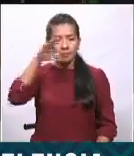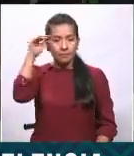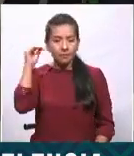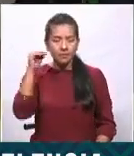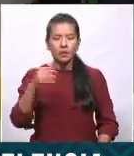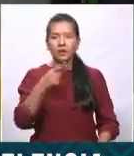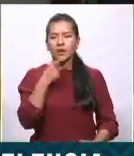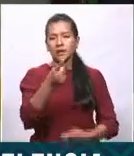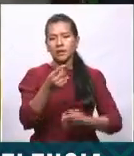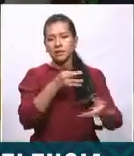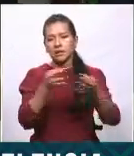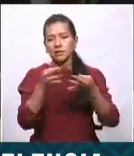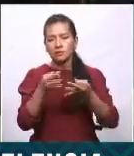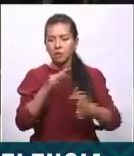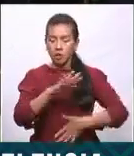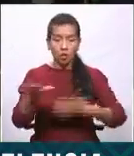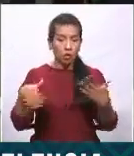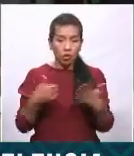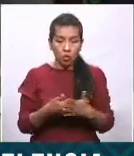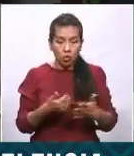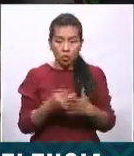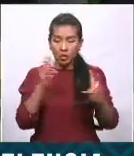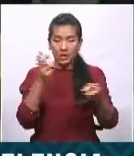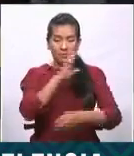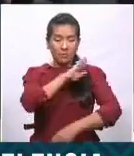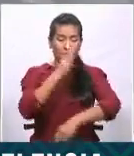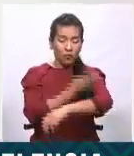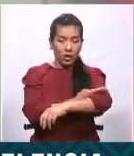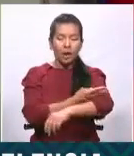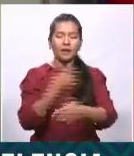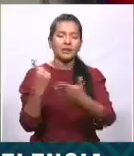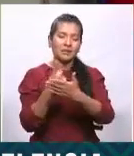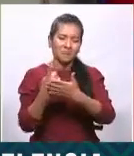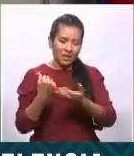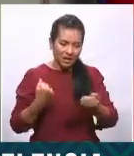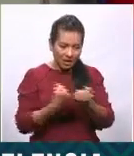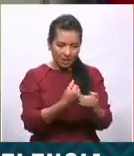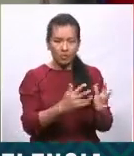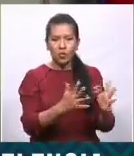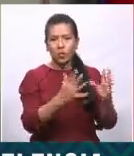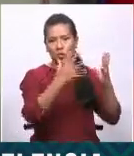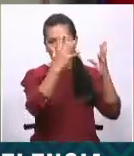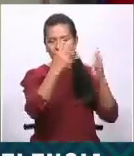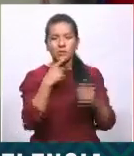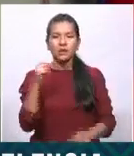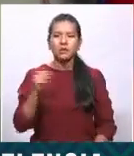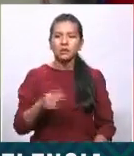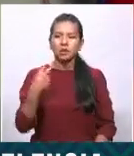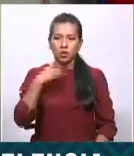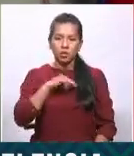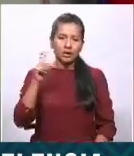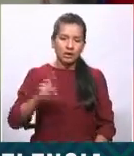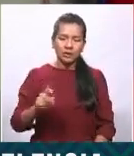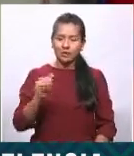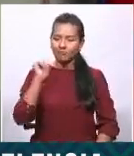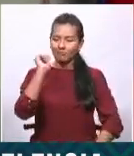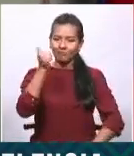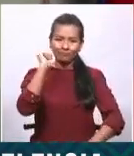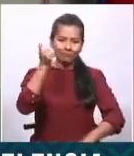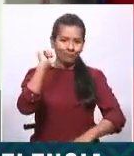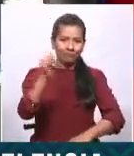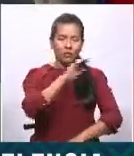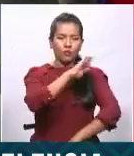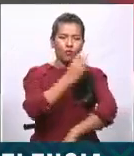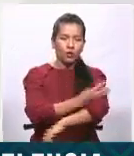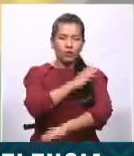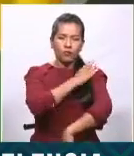ha señalado que todo esfuerzo tiene su recompensa. Sí, hay que esforzarse día a día, hay que lograr